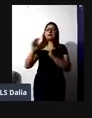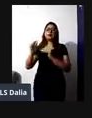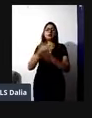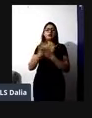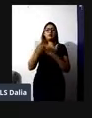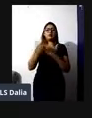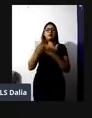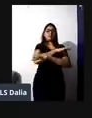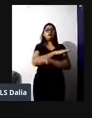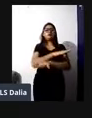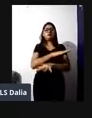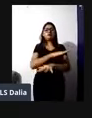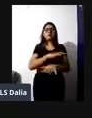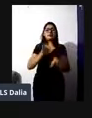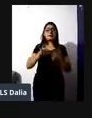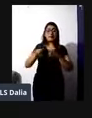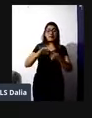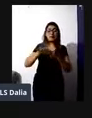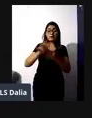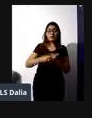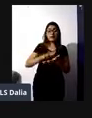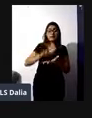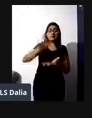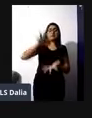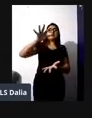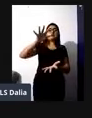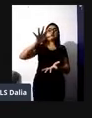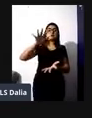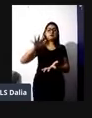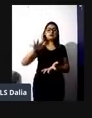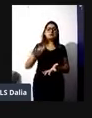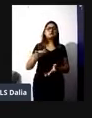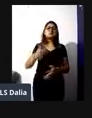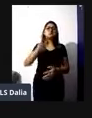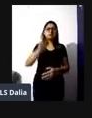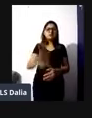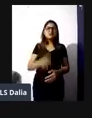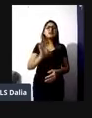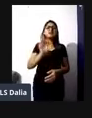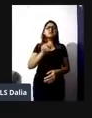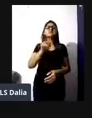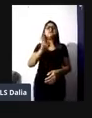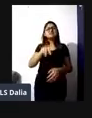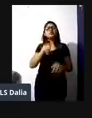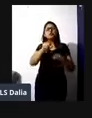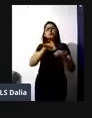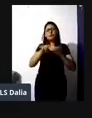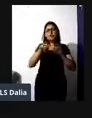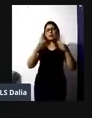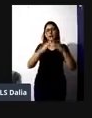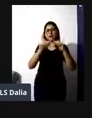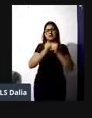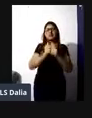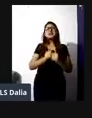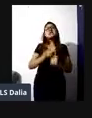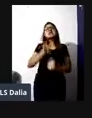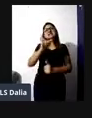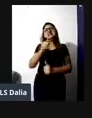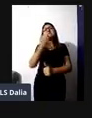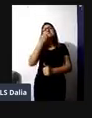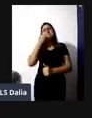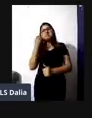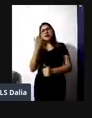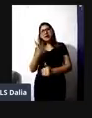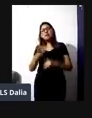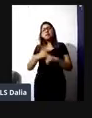porque lo cierto es que el trabajar en casa sí te da esta comodidad de estar en tu casa, pero es el trabajo de tu oficina más